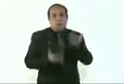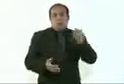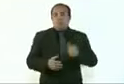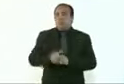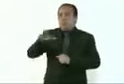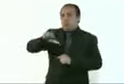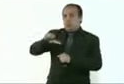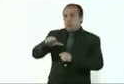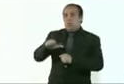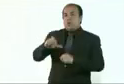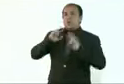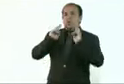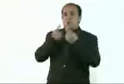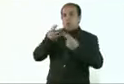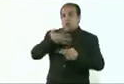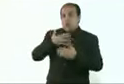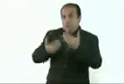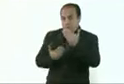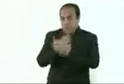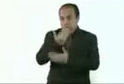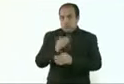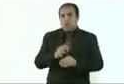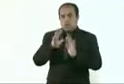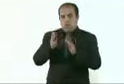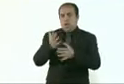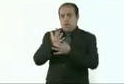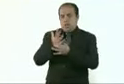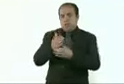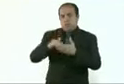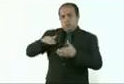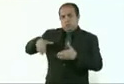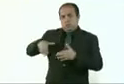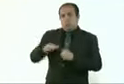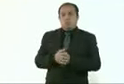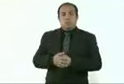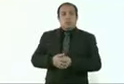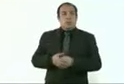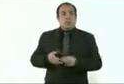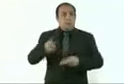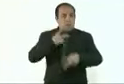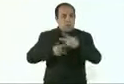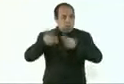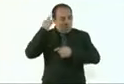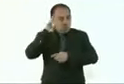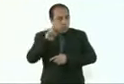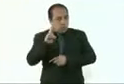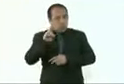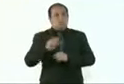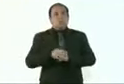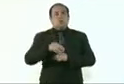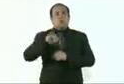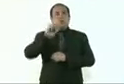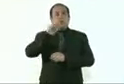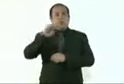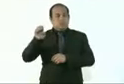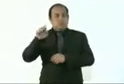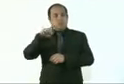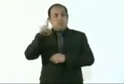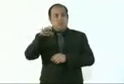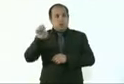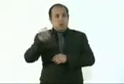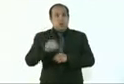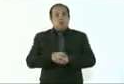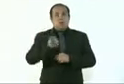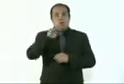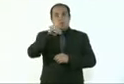de hoy tuvimos una reunión en la mañana, como les había dicho. Estuvo el director del IMSS, Zoe Robledo, el director del ISSSTE, Pedro